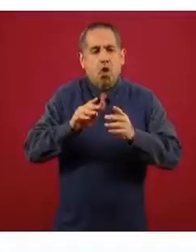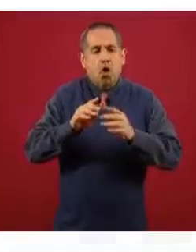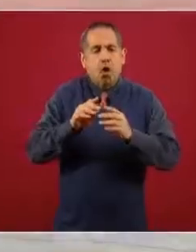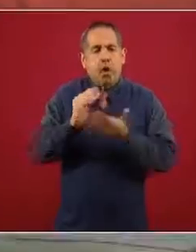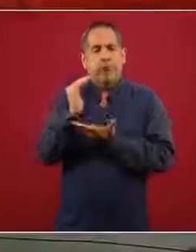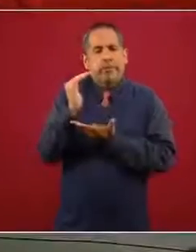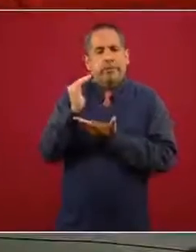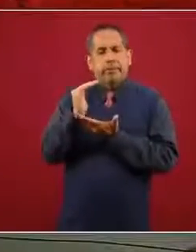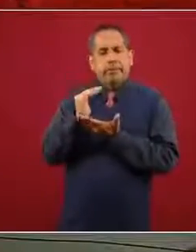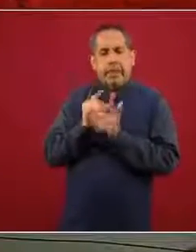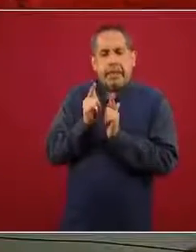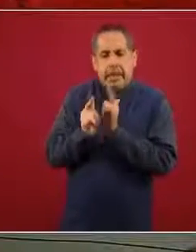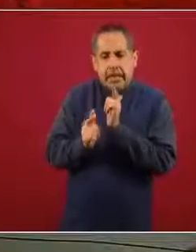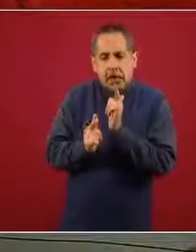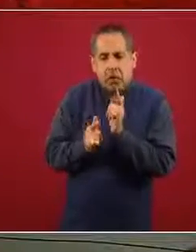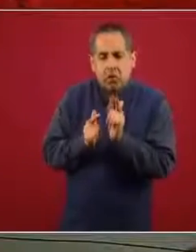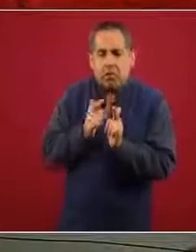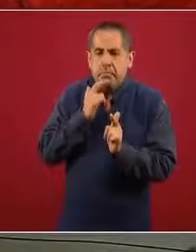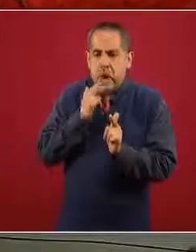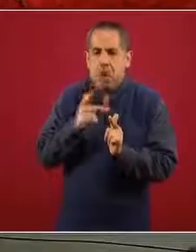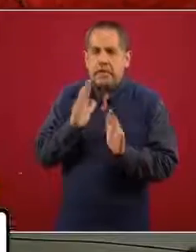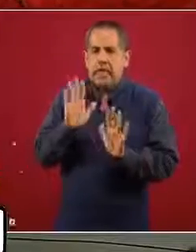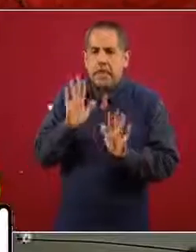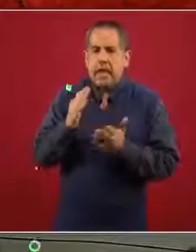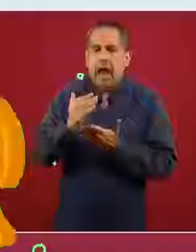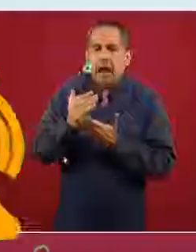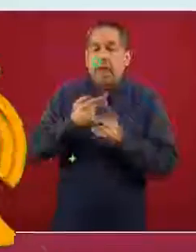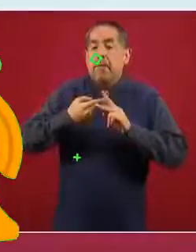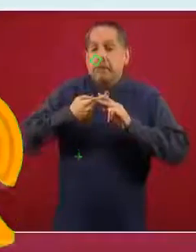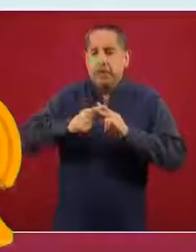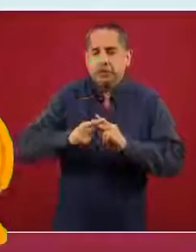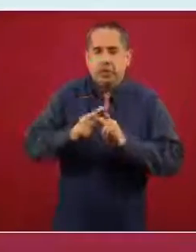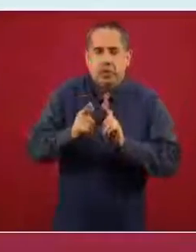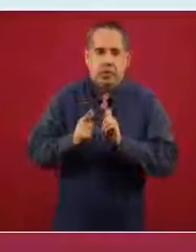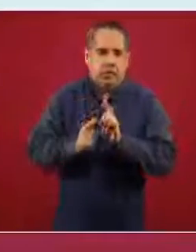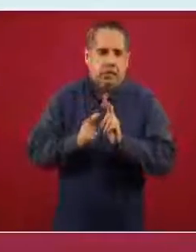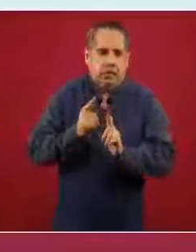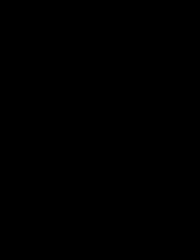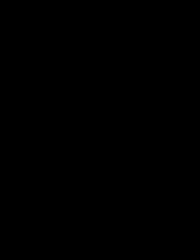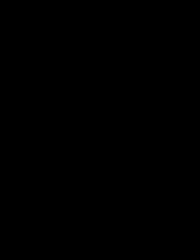desaceleración de la epidemia y de la ocurrencia de casos y defunciones.